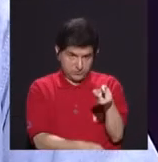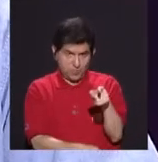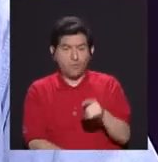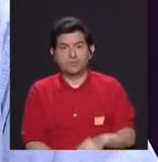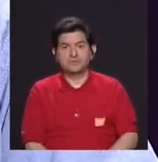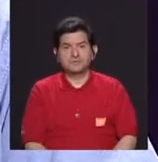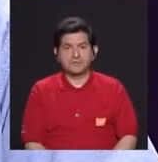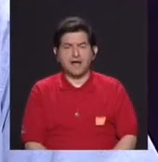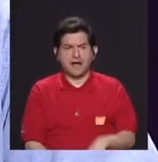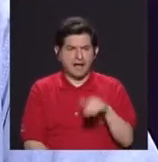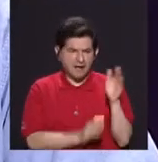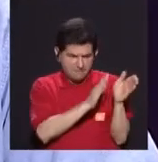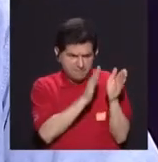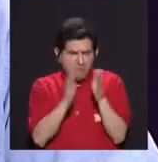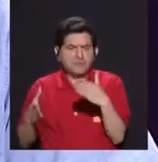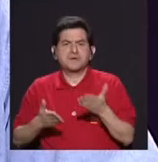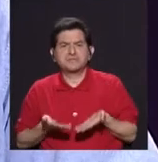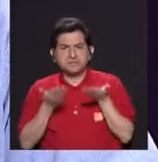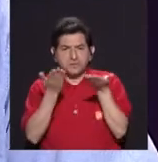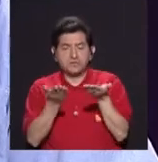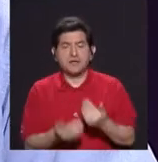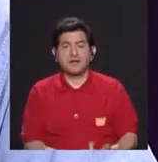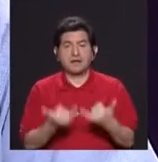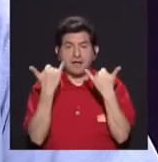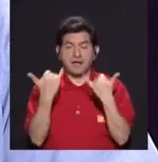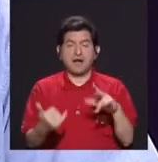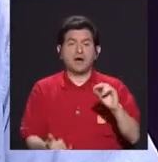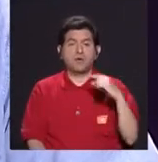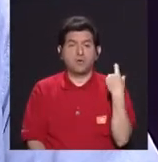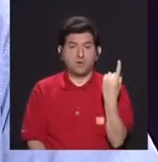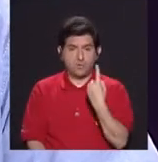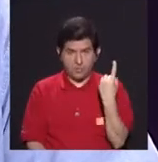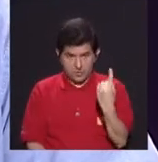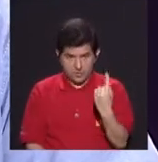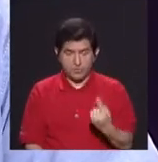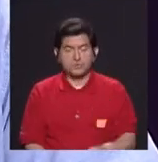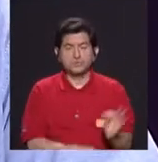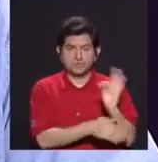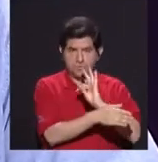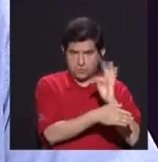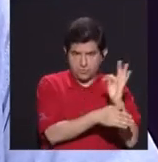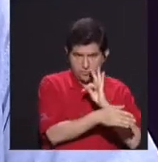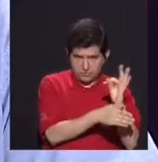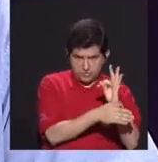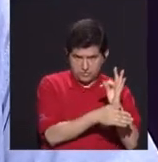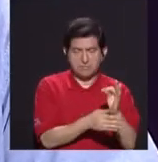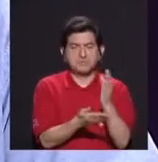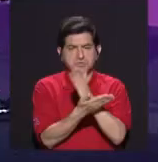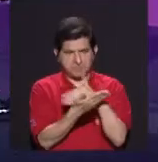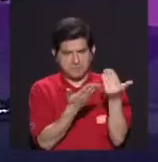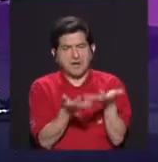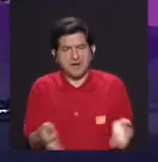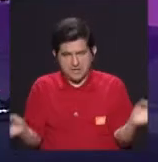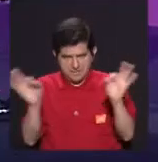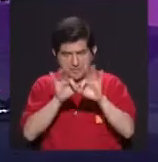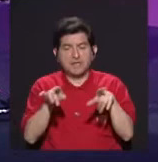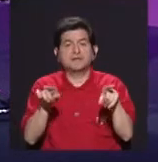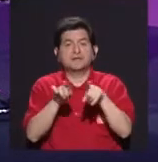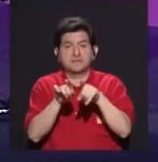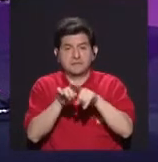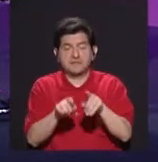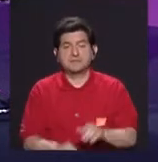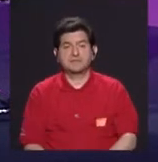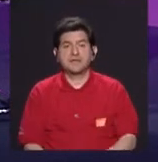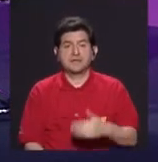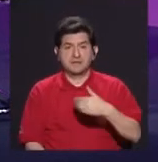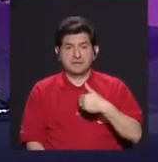la que formaba ahora no solamente sigue siendo la televisión un aspecto muy importante sino también es